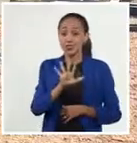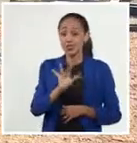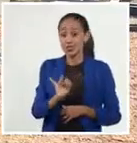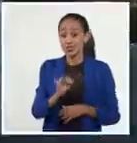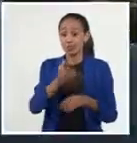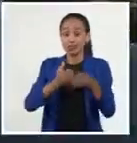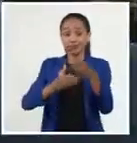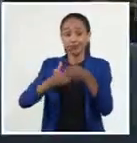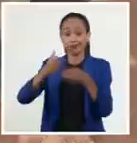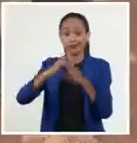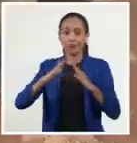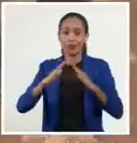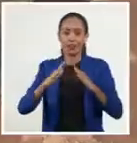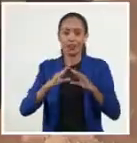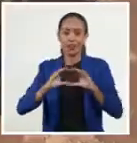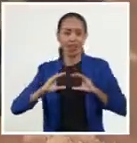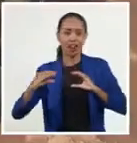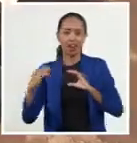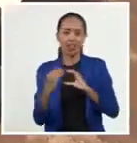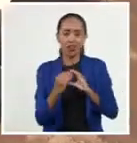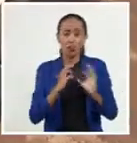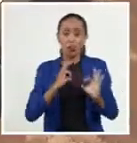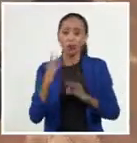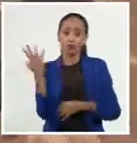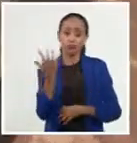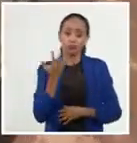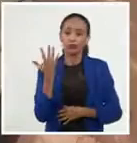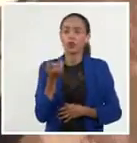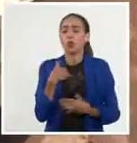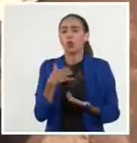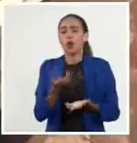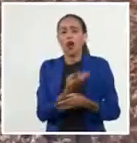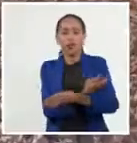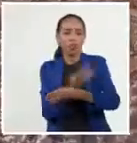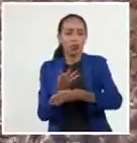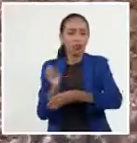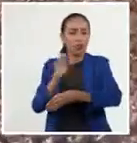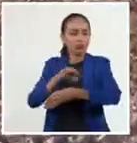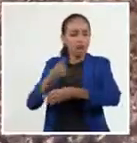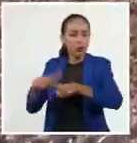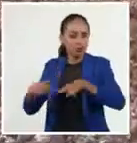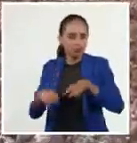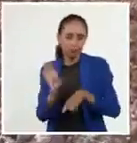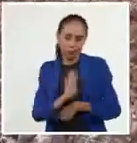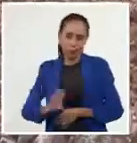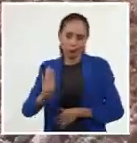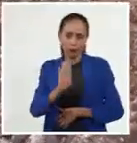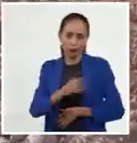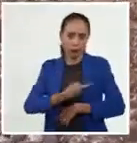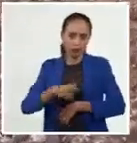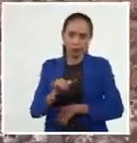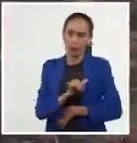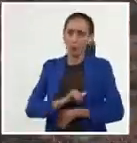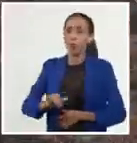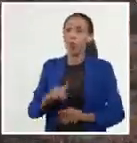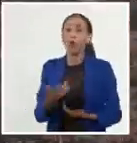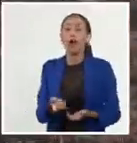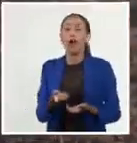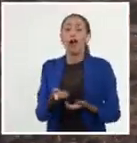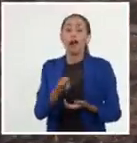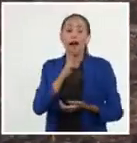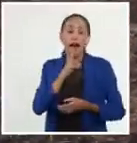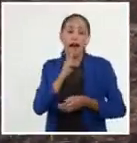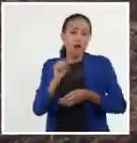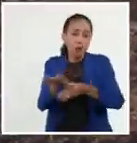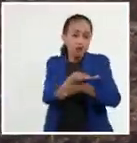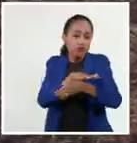el uso de ladrillos ecológicos, el empleo de biofertilizantes en la agricultura y los primeros pasos en la instalación de sistemas de riego que funcionan